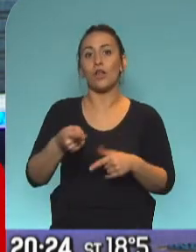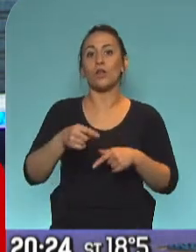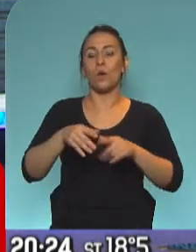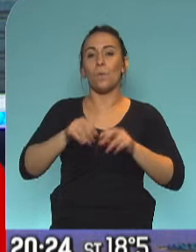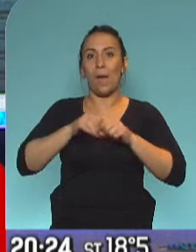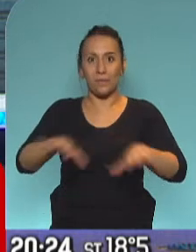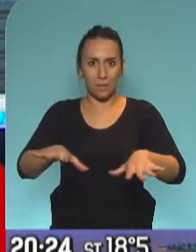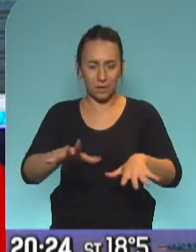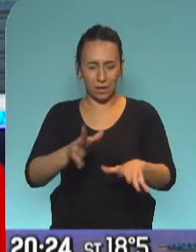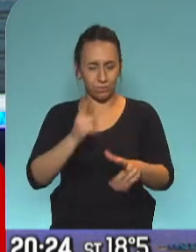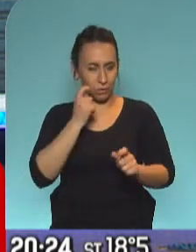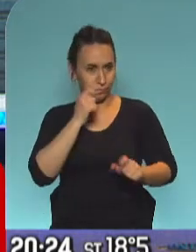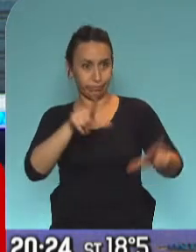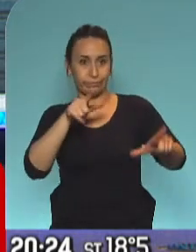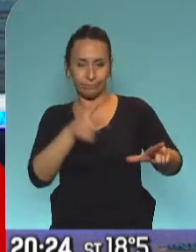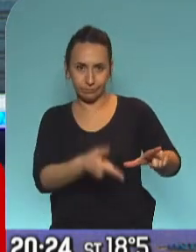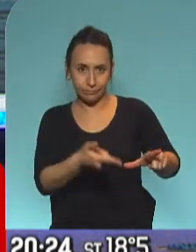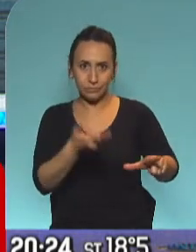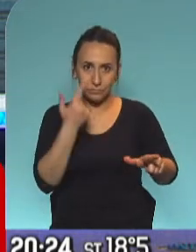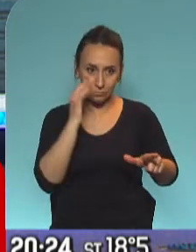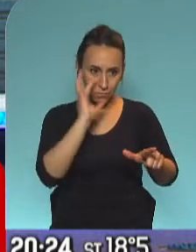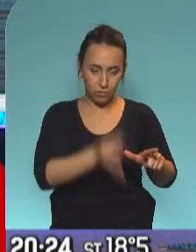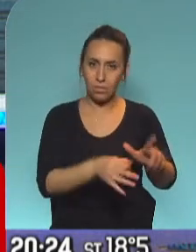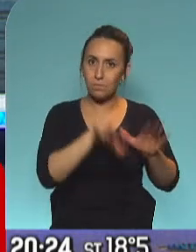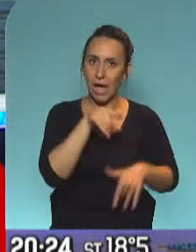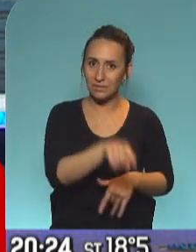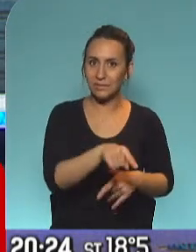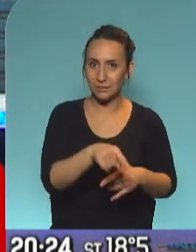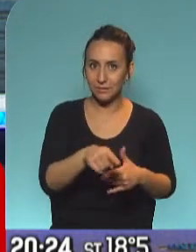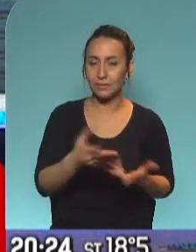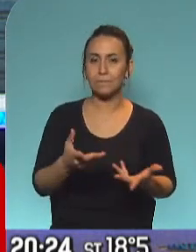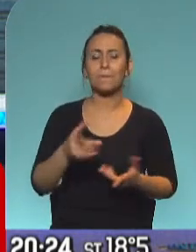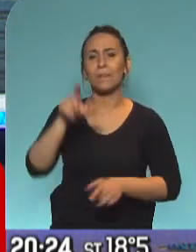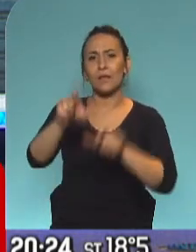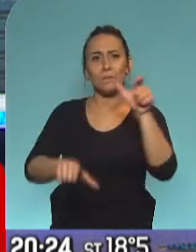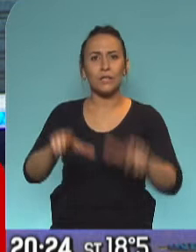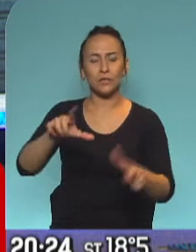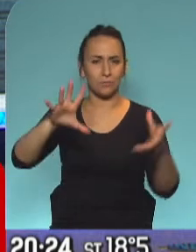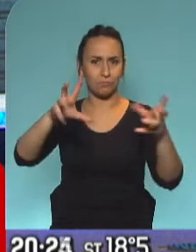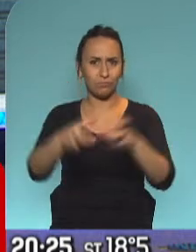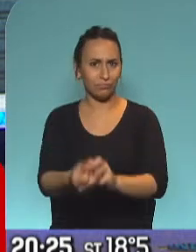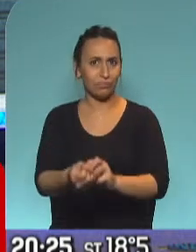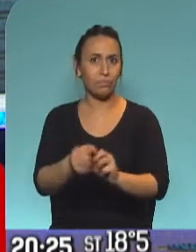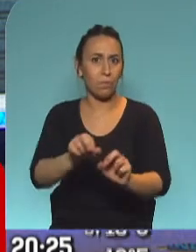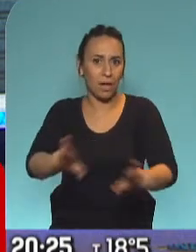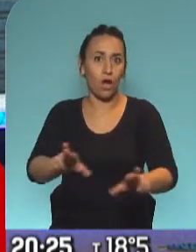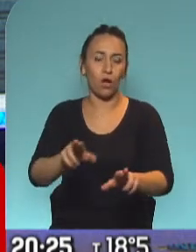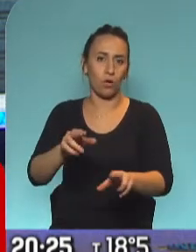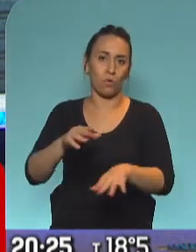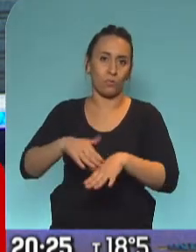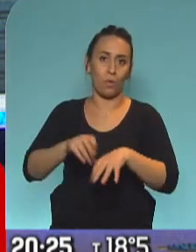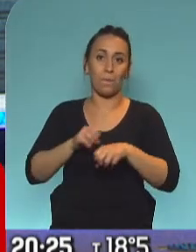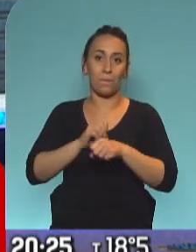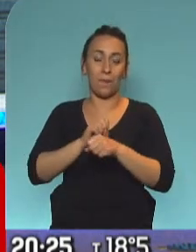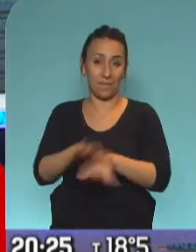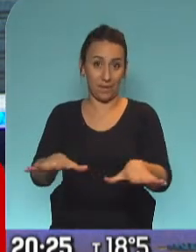nunca cuáles fueron aquellos sectores más involucrados más perjudicados por la pandemia del coronavirus todo lo que tiene que ver con el